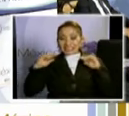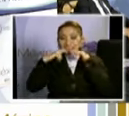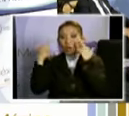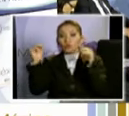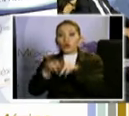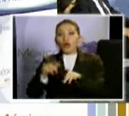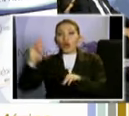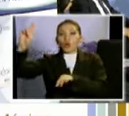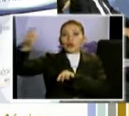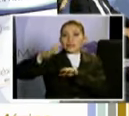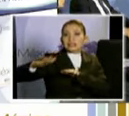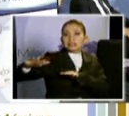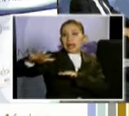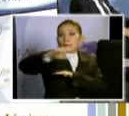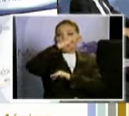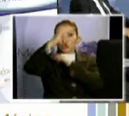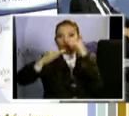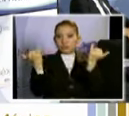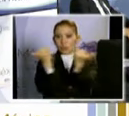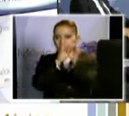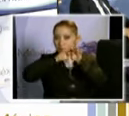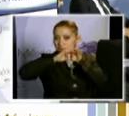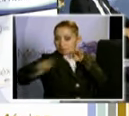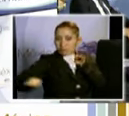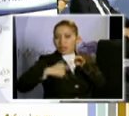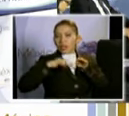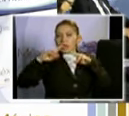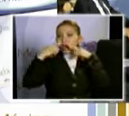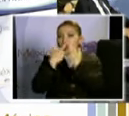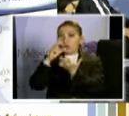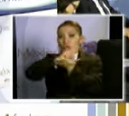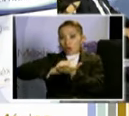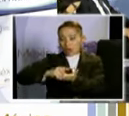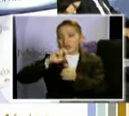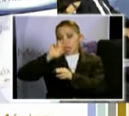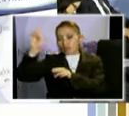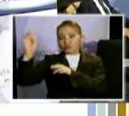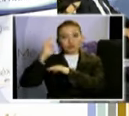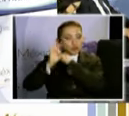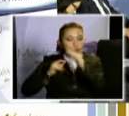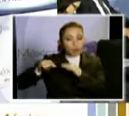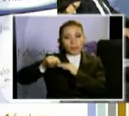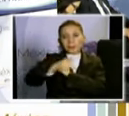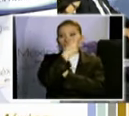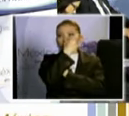sean universales. Y las convenciones de drogas son universales.